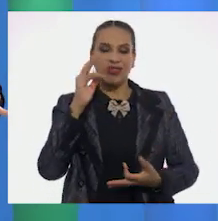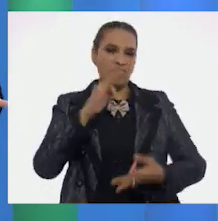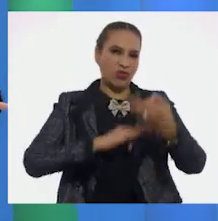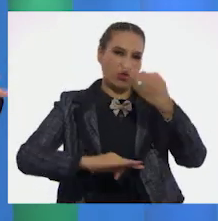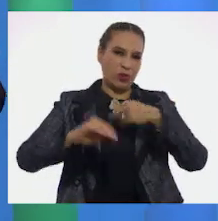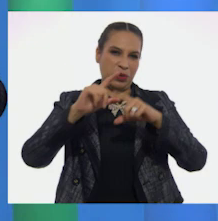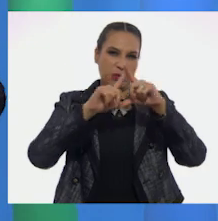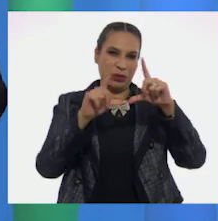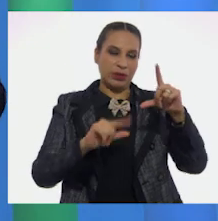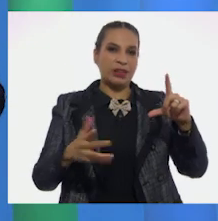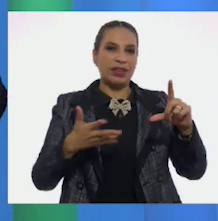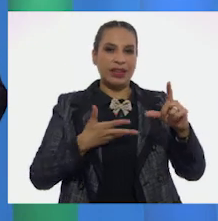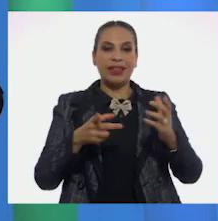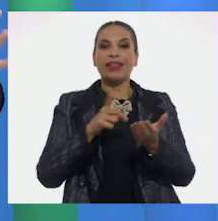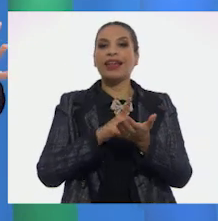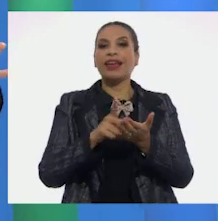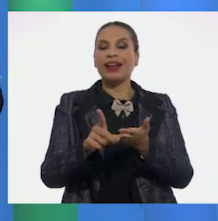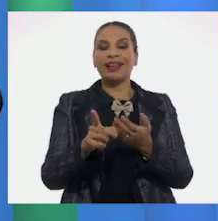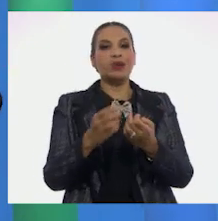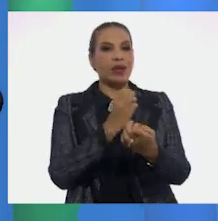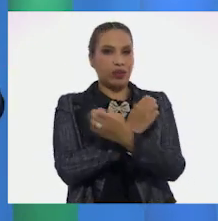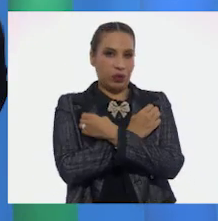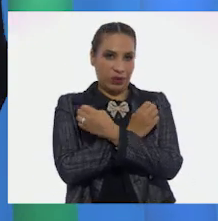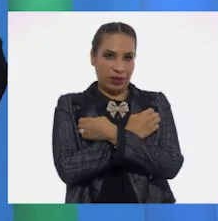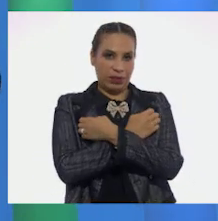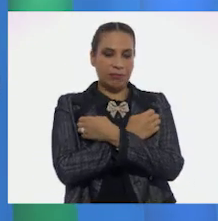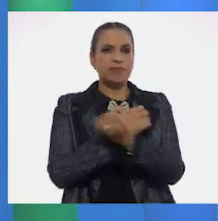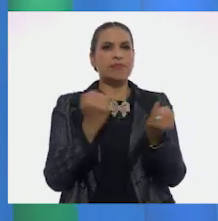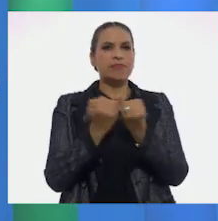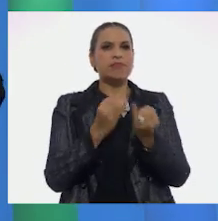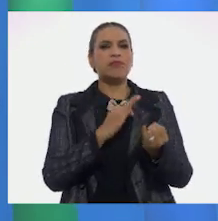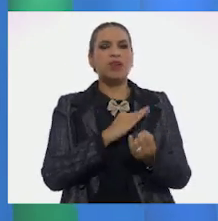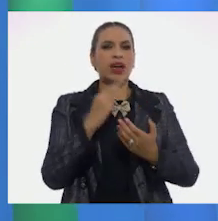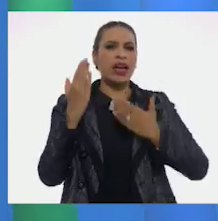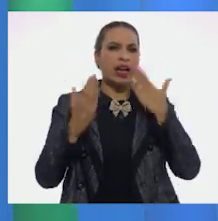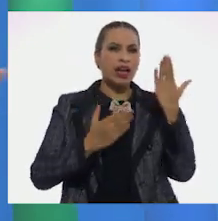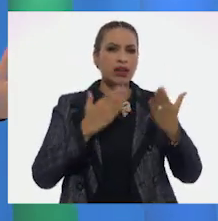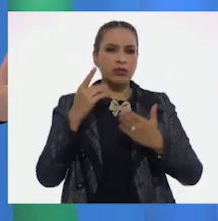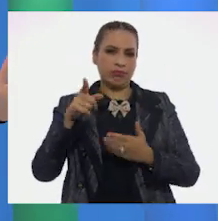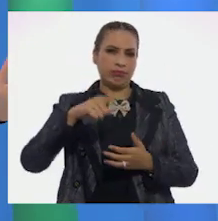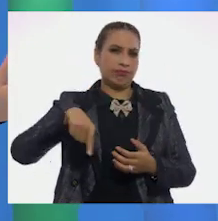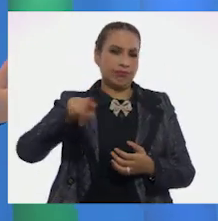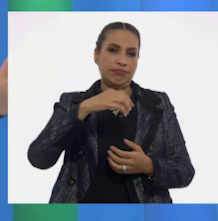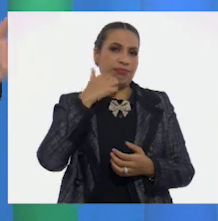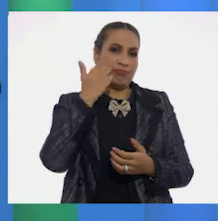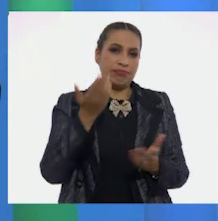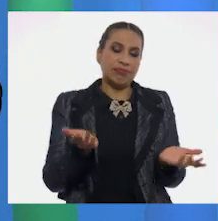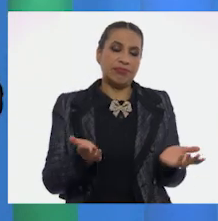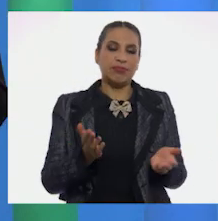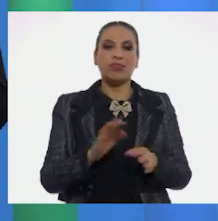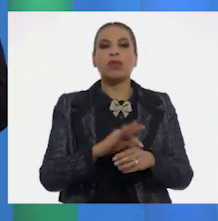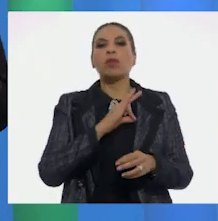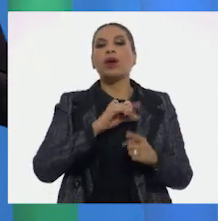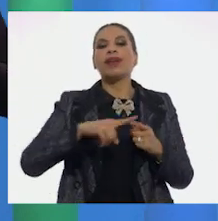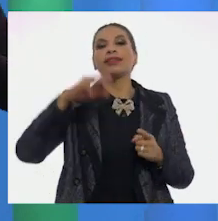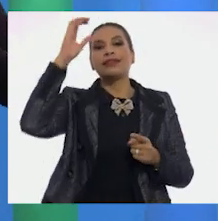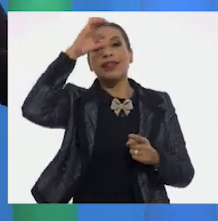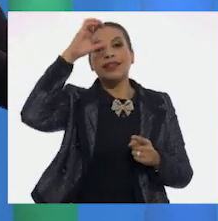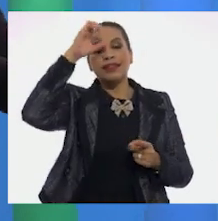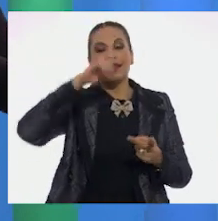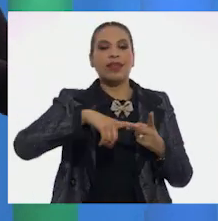el país tengan el derecho a la educación. Y además puedan estudiar lo que ellas quieran. Pueden ser